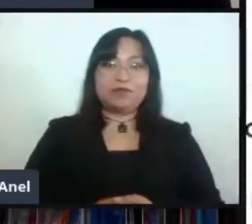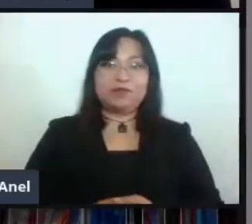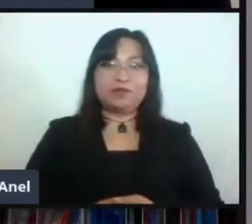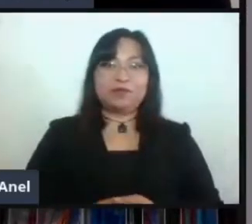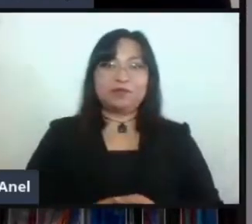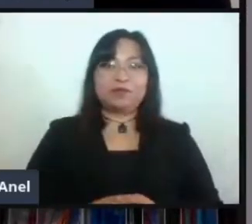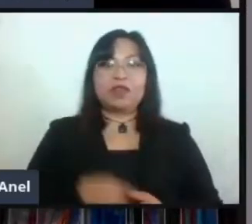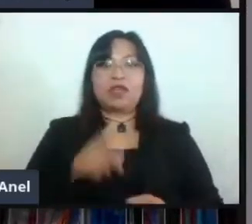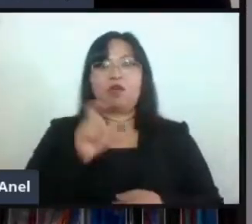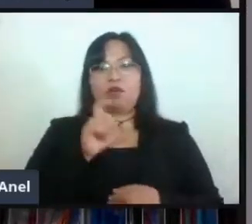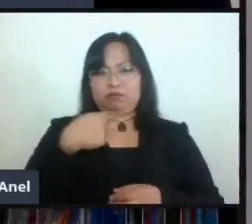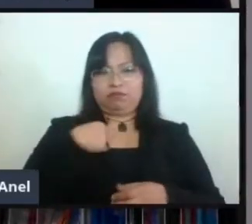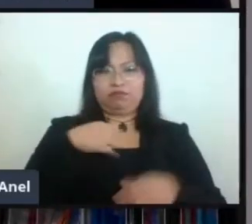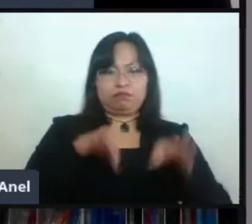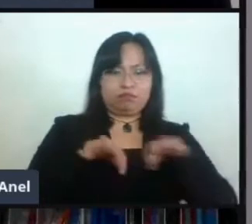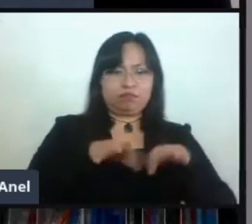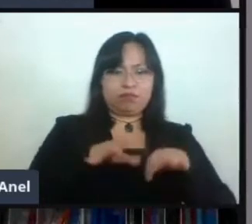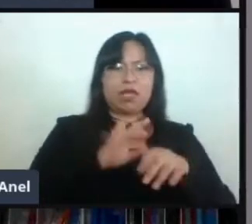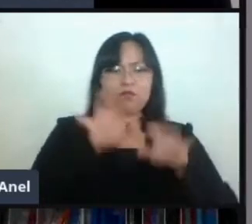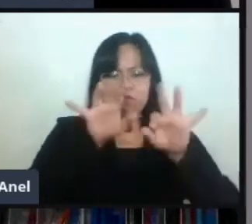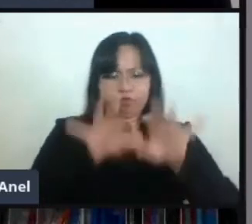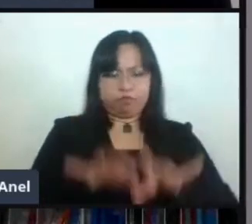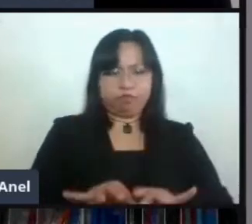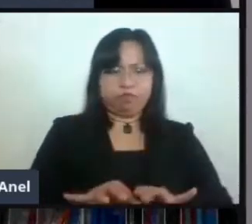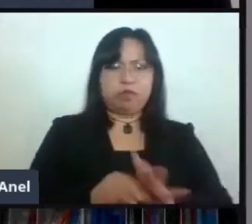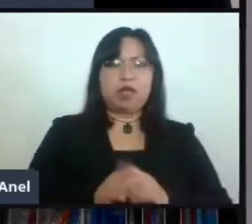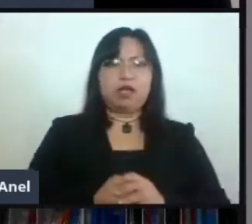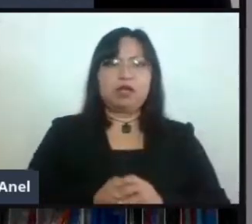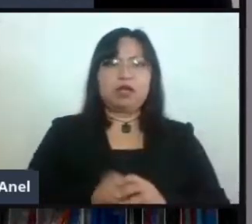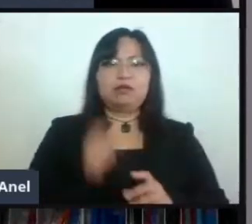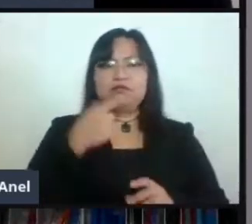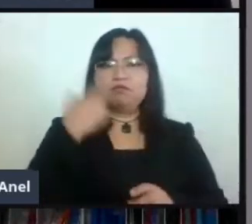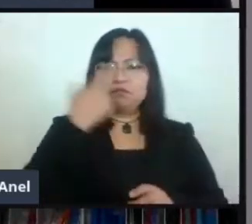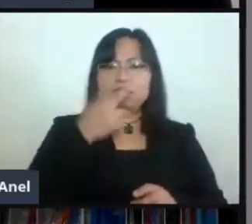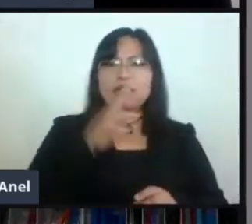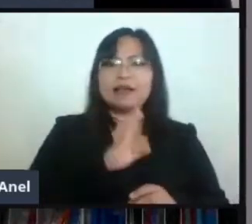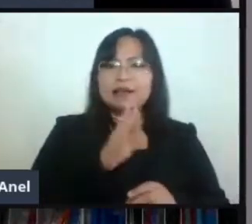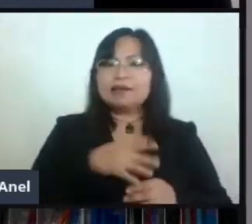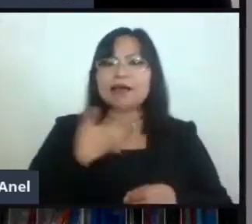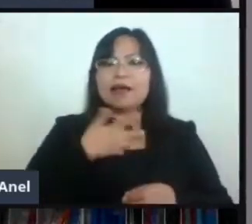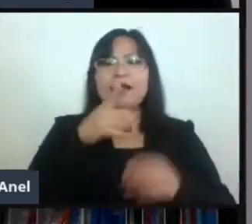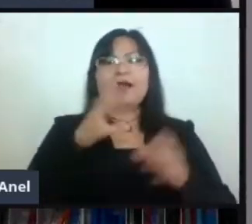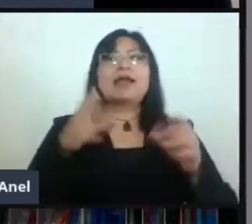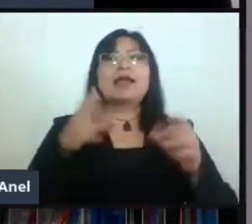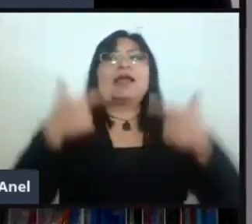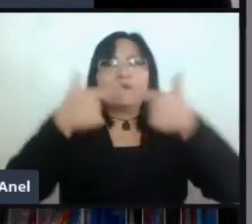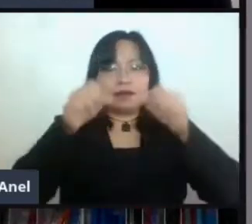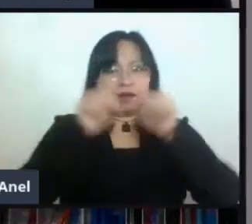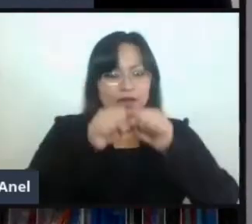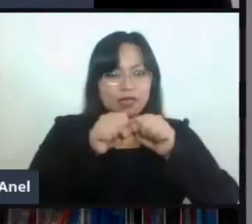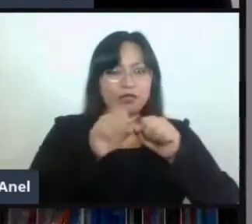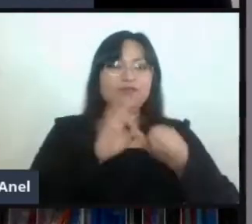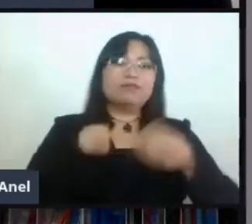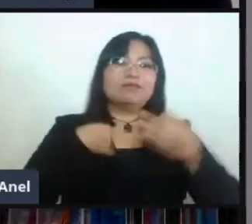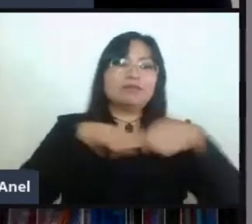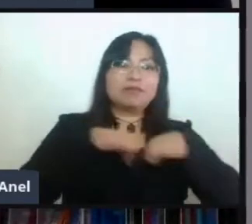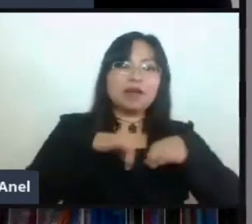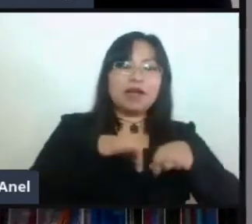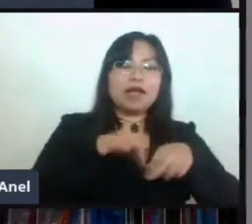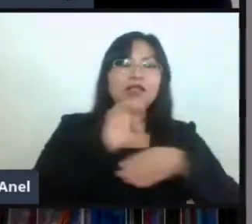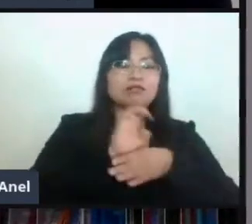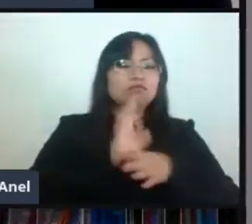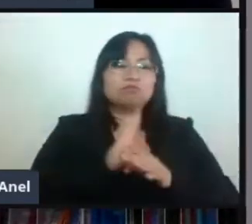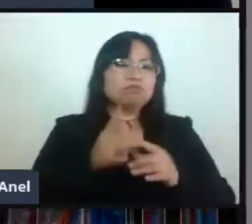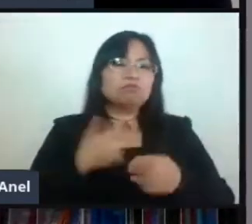veces, esto ya no lo tengo que hacer porque lo estoy haciendo directamente desde Classroom. Si hubiera empezado esta actividad,